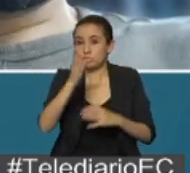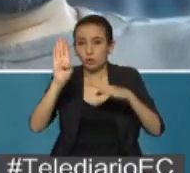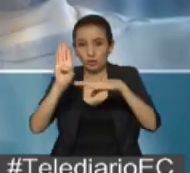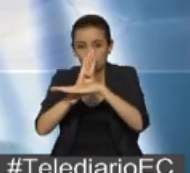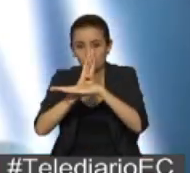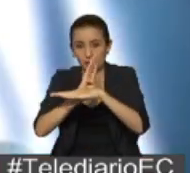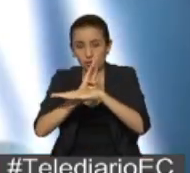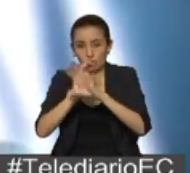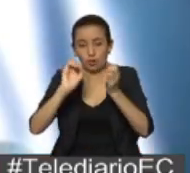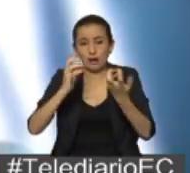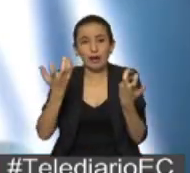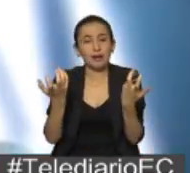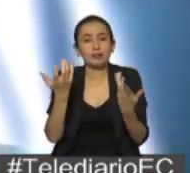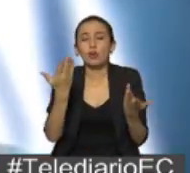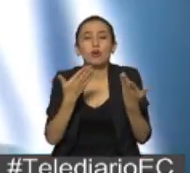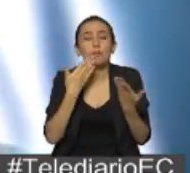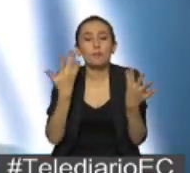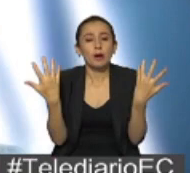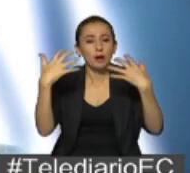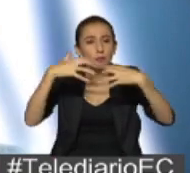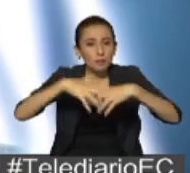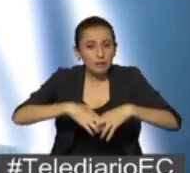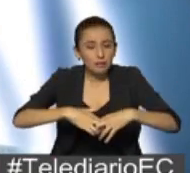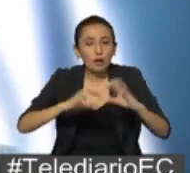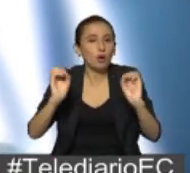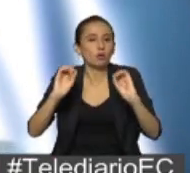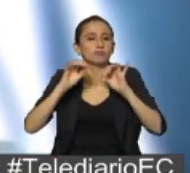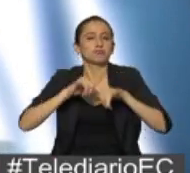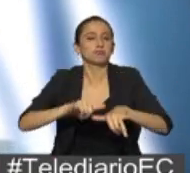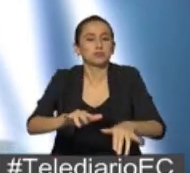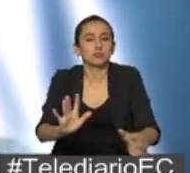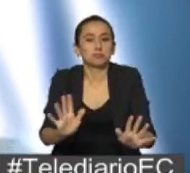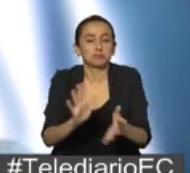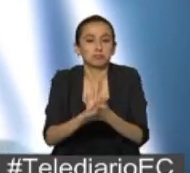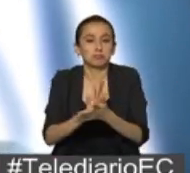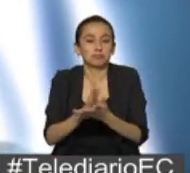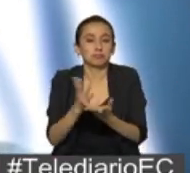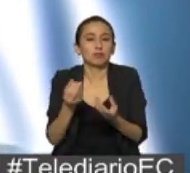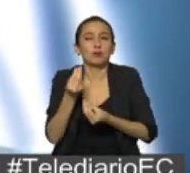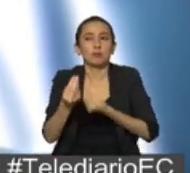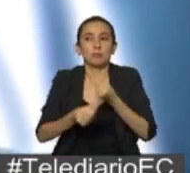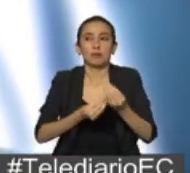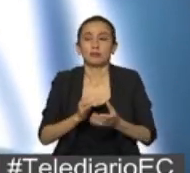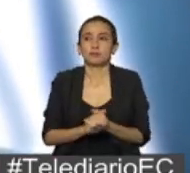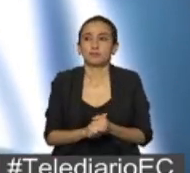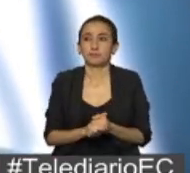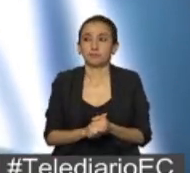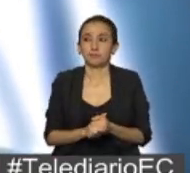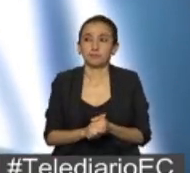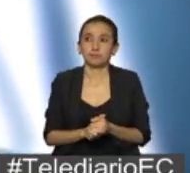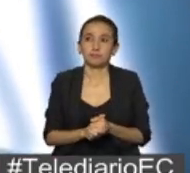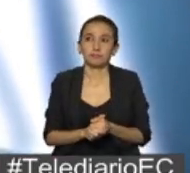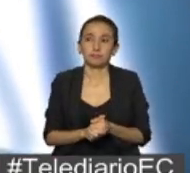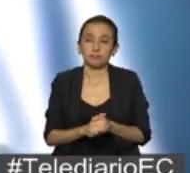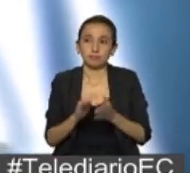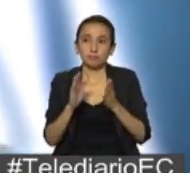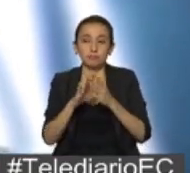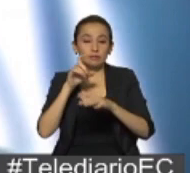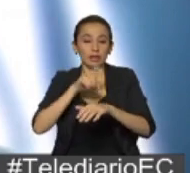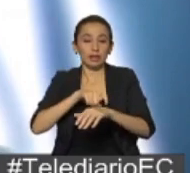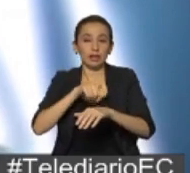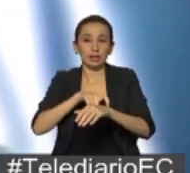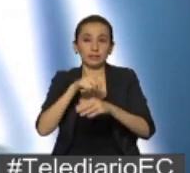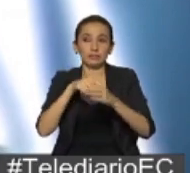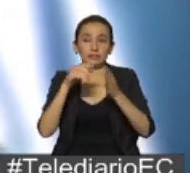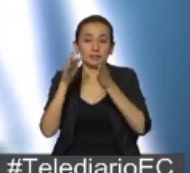Está normado al momento esto por la Junta Monetaria Nacional. En este plazo de moratoria,